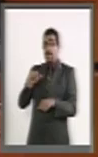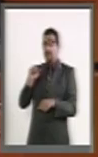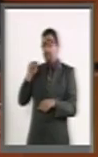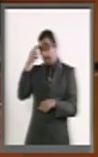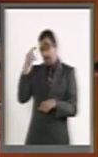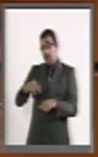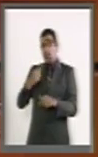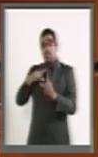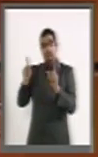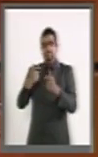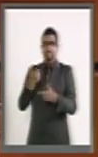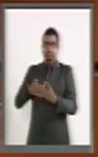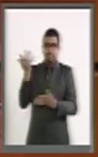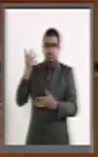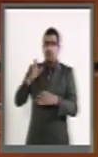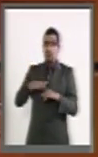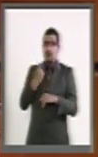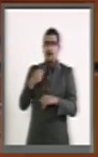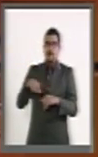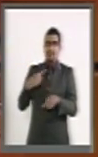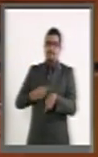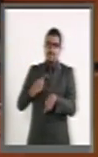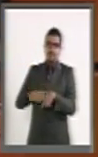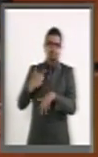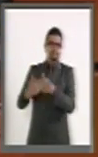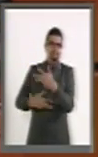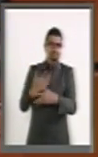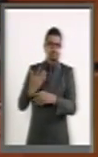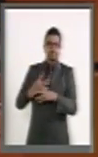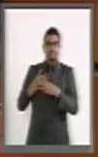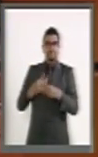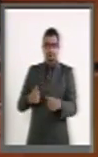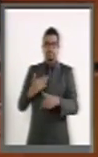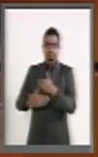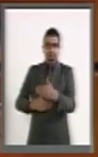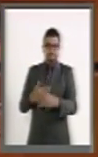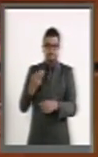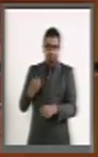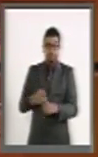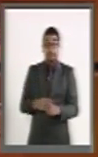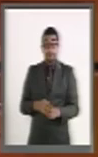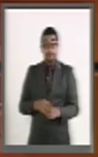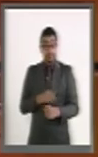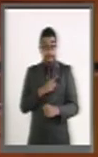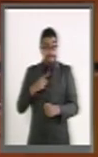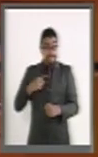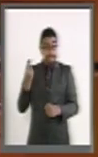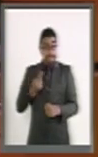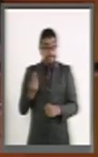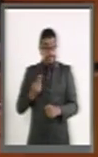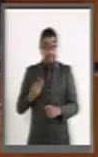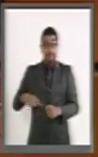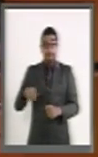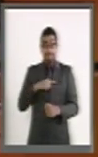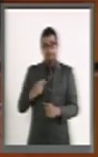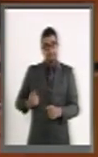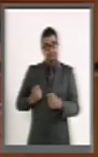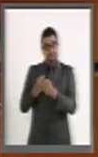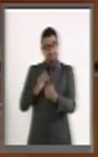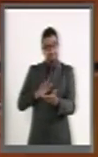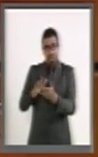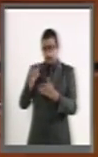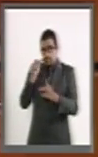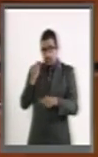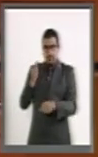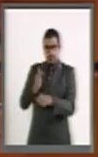costos relacionados con la enfermedad y las complicaciones derivadas de la misma, es necesario fortalecer los mecanismos de